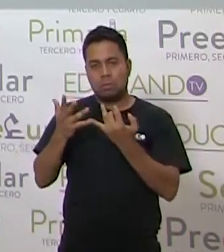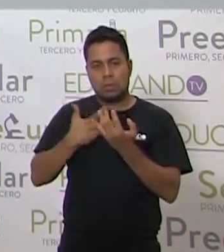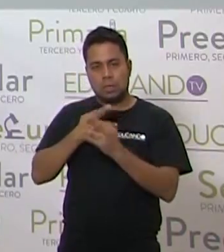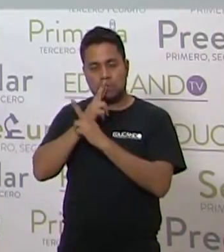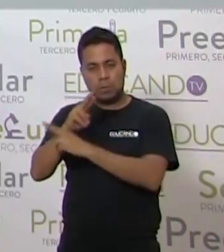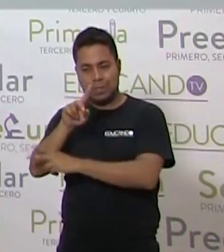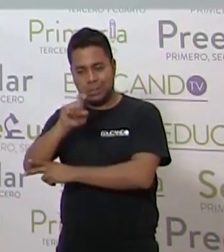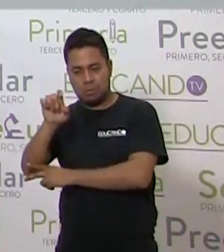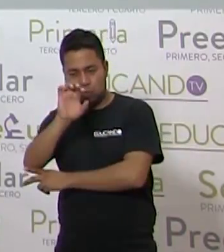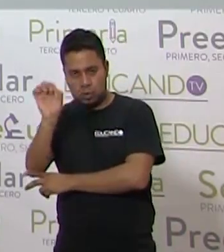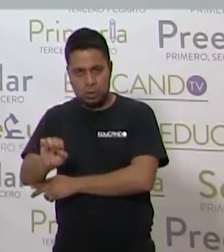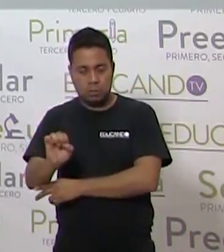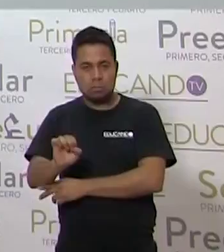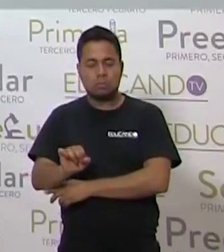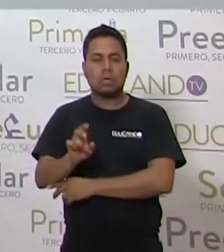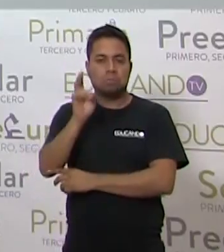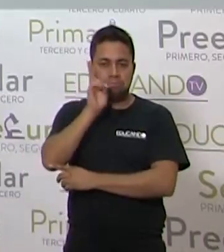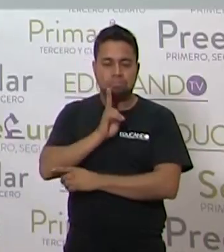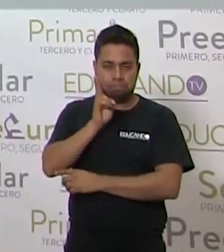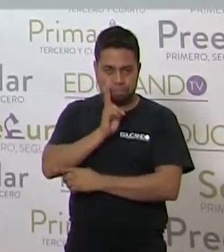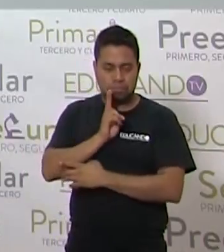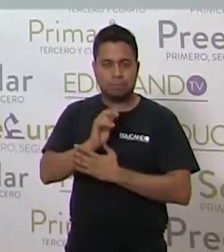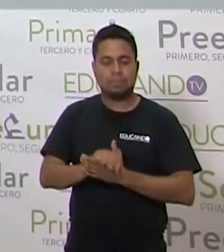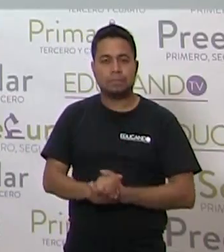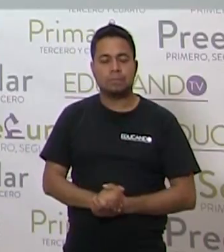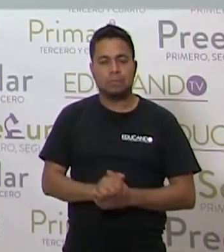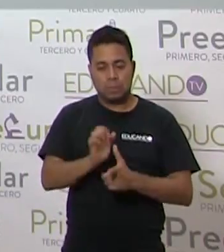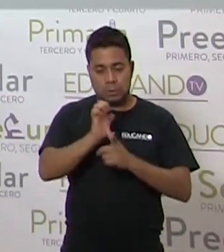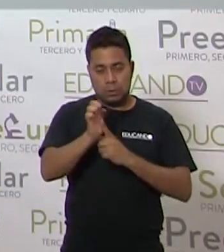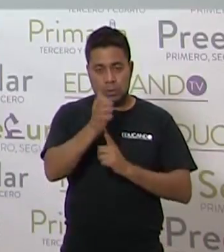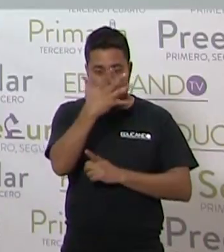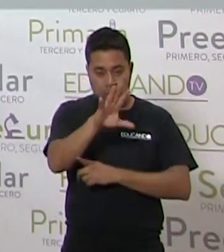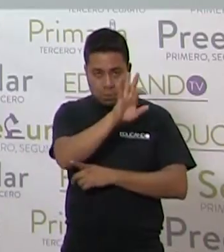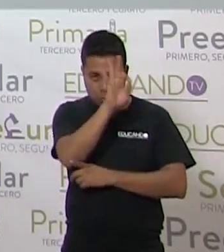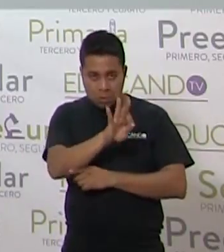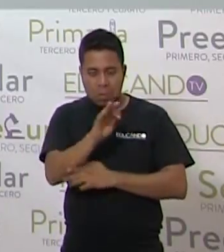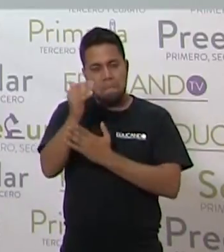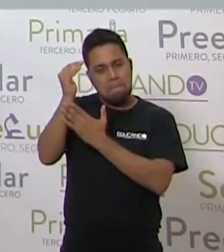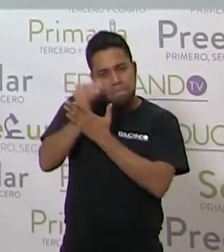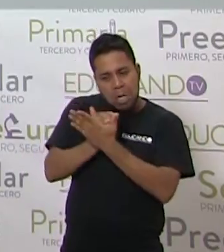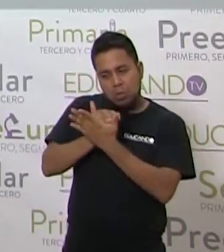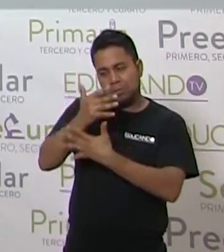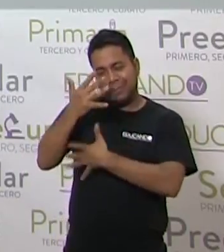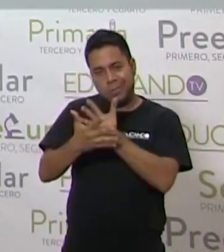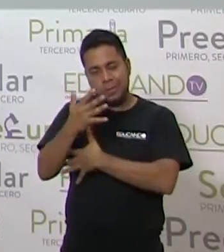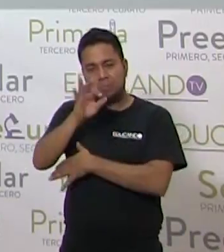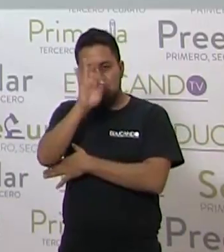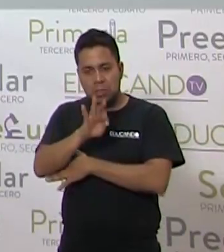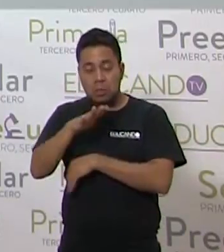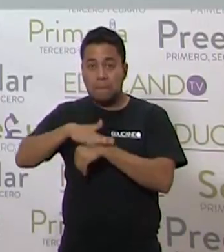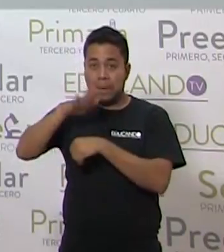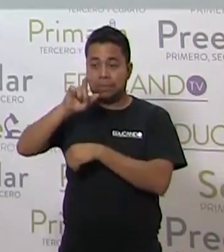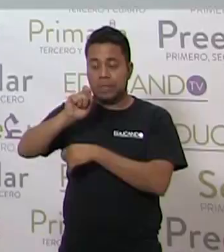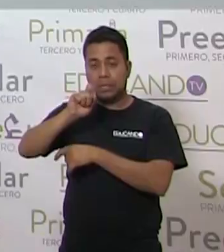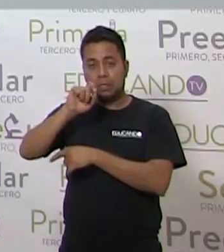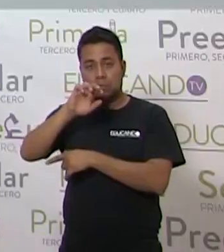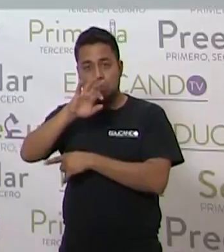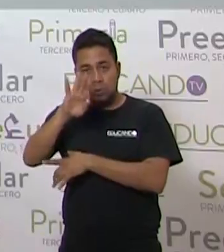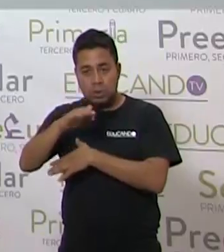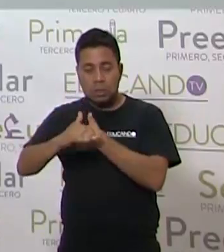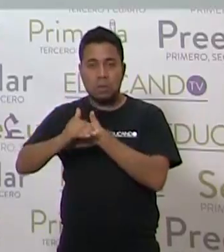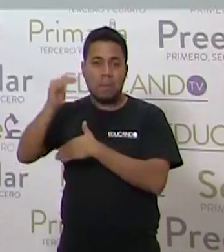100% ahora sabemos que entonces un 10% pues es menor que un 15% que un 20% que un